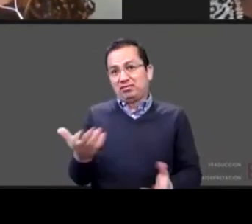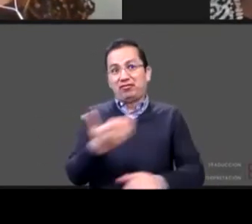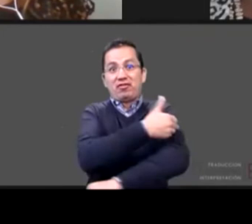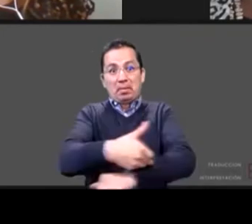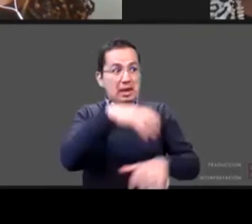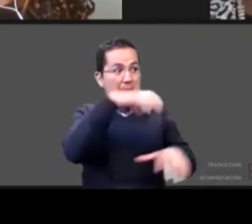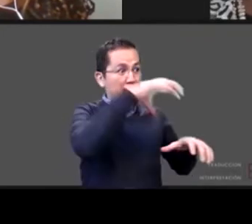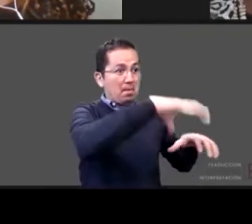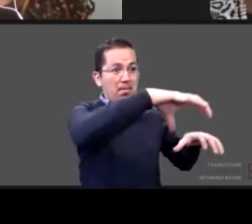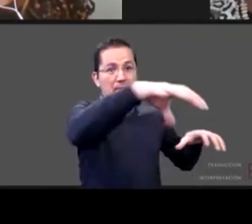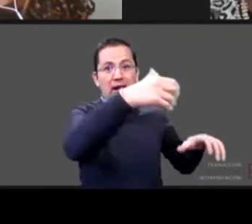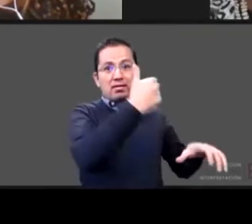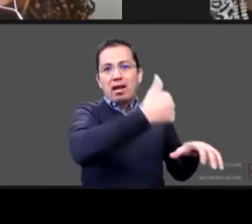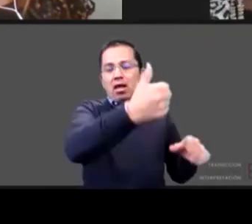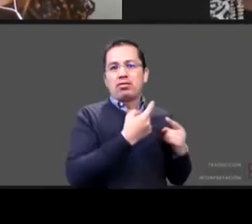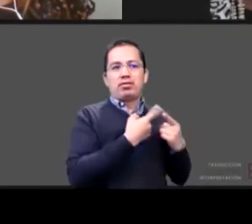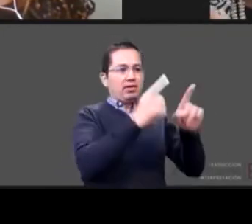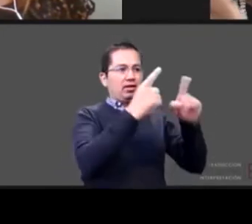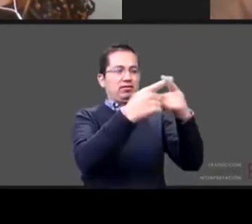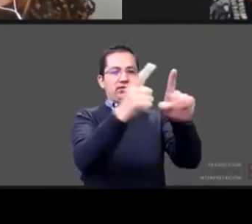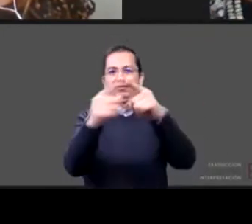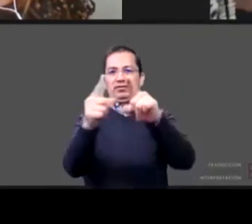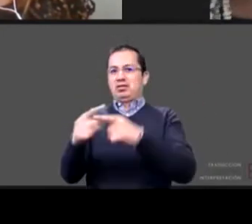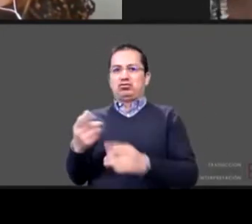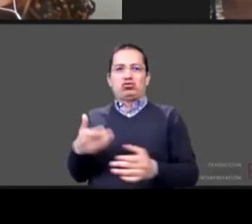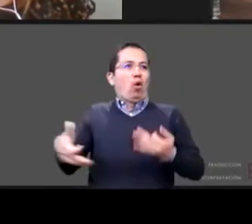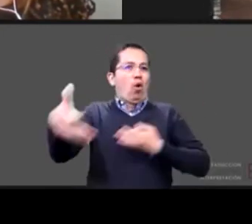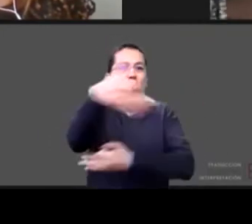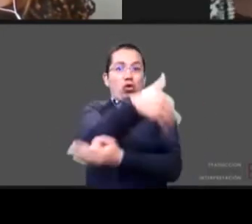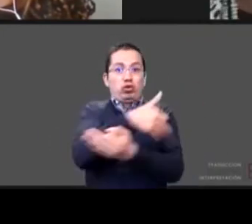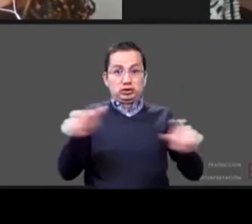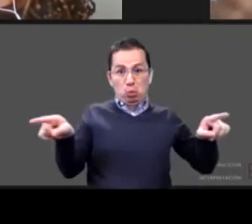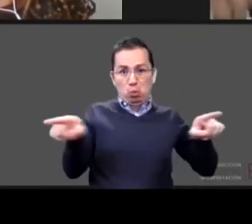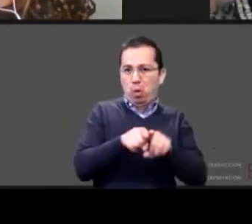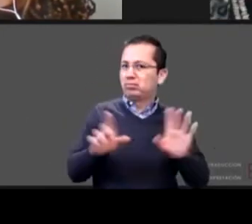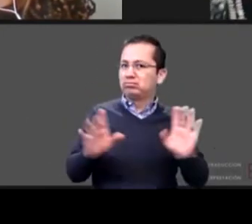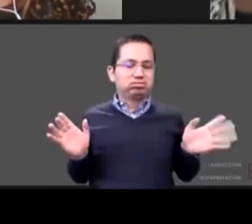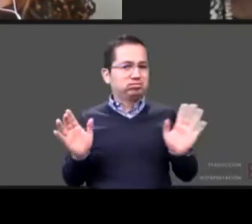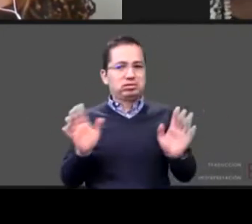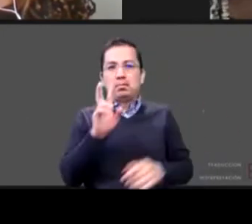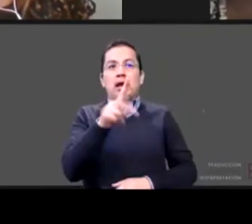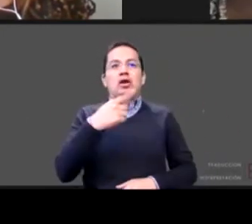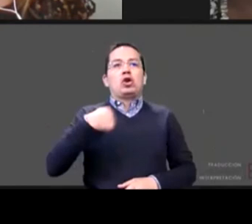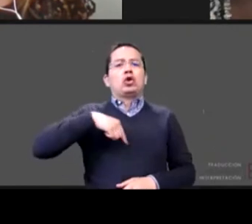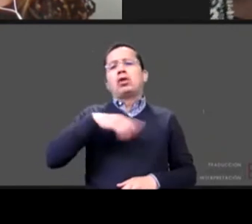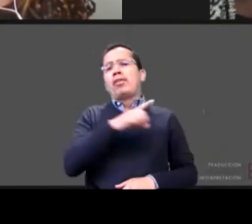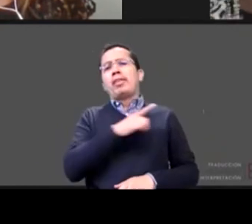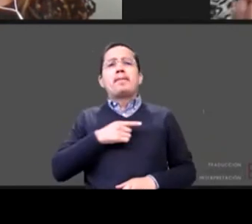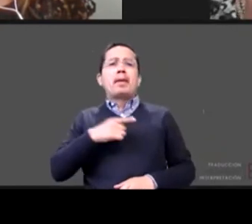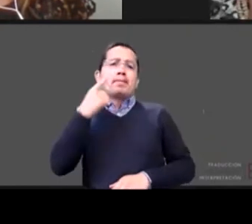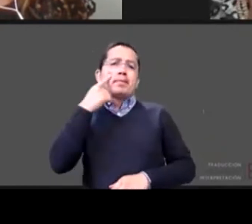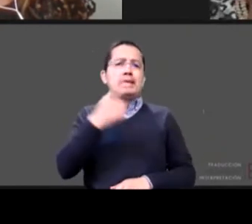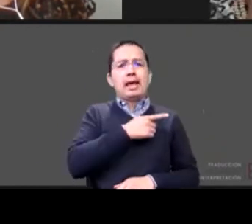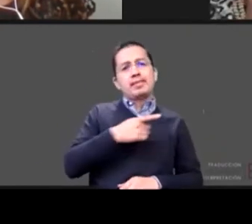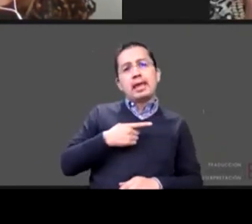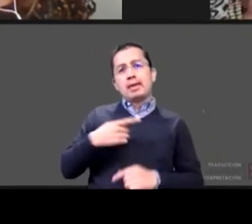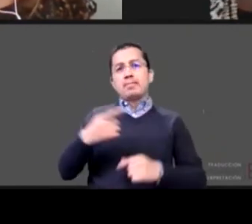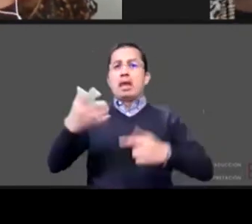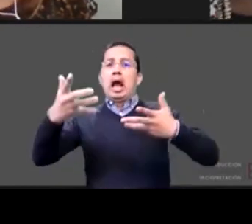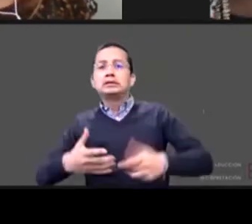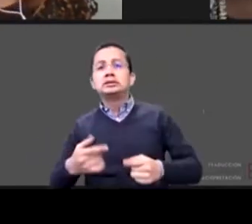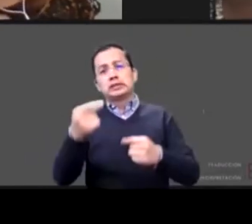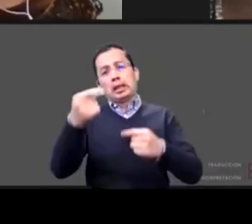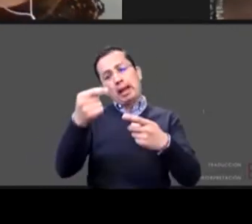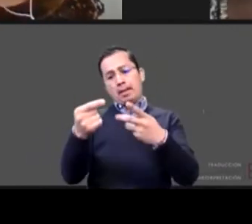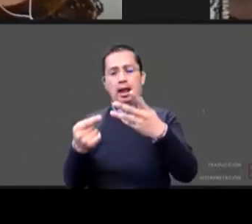tenemos que ser, no hay como una bala mágica o una función mágica que vamos a poder poner